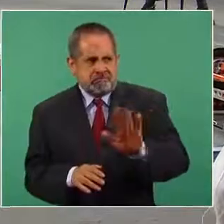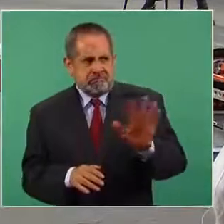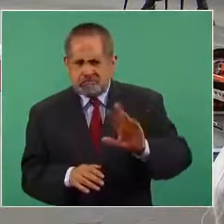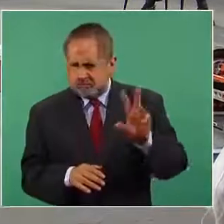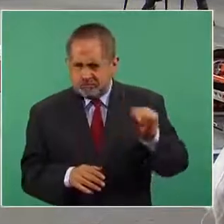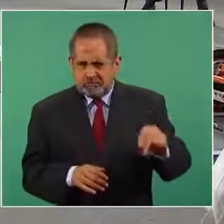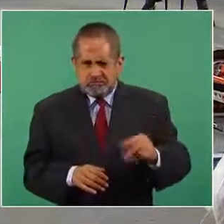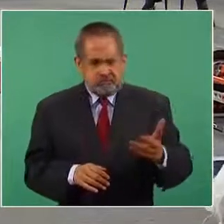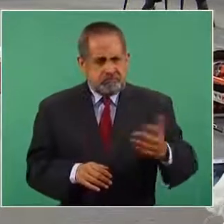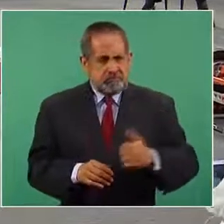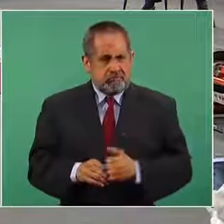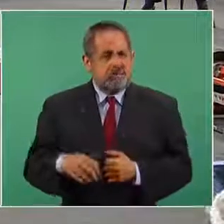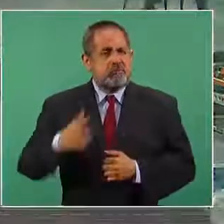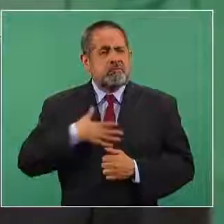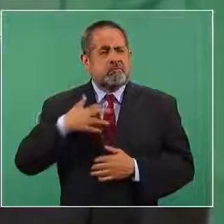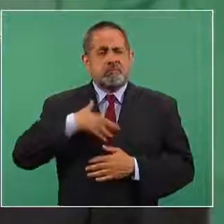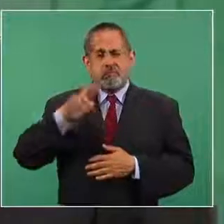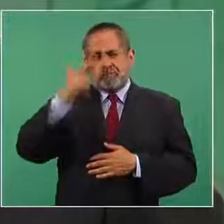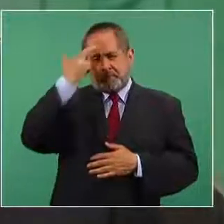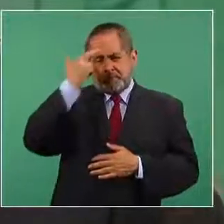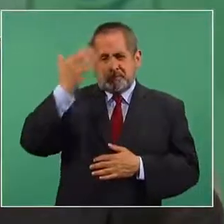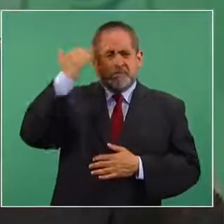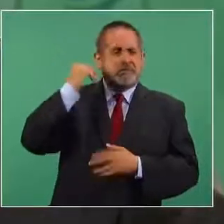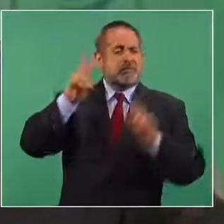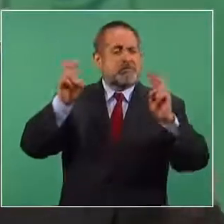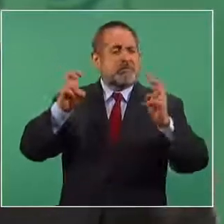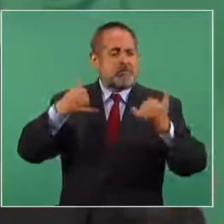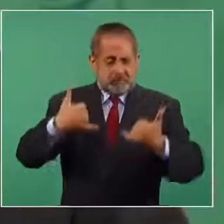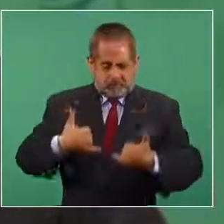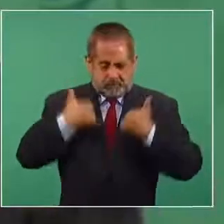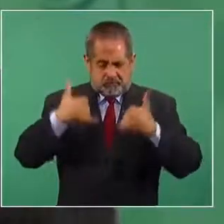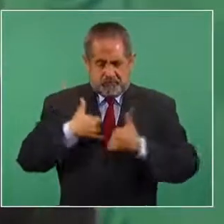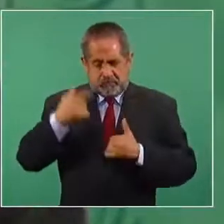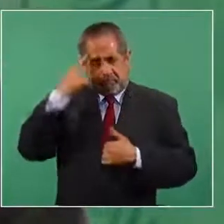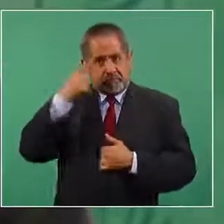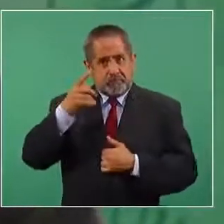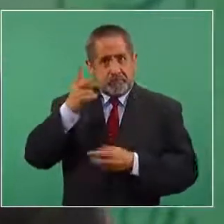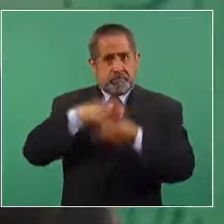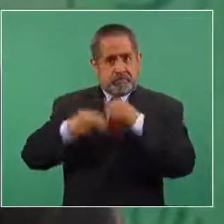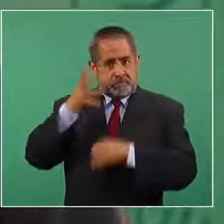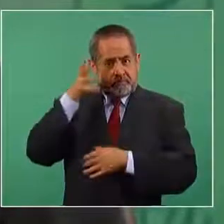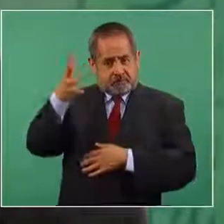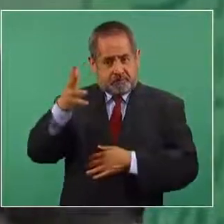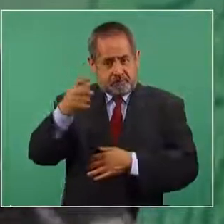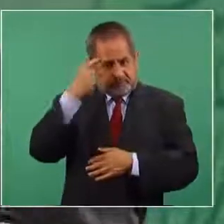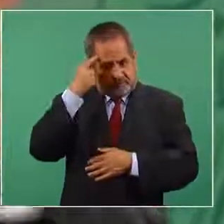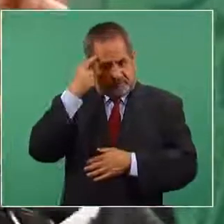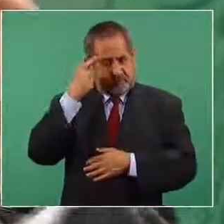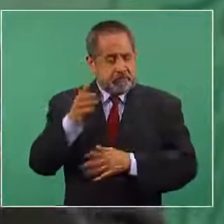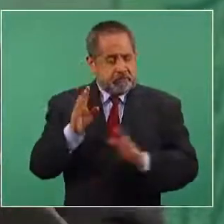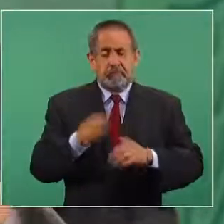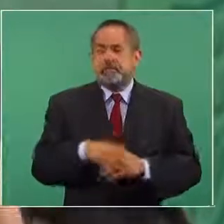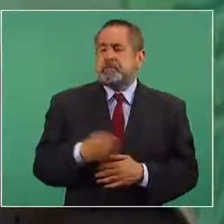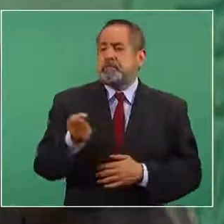Yo recuerdo que cuando empezó el programa de Jóvenes Construyendo el Futuro, unos